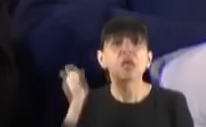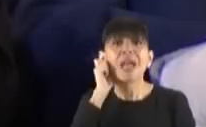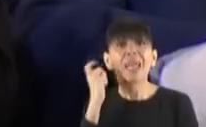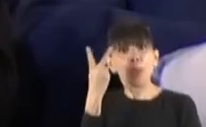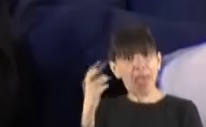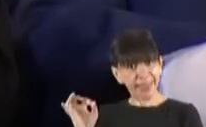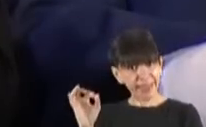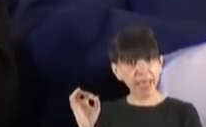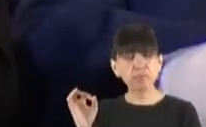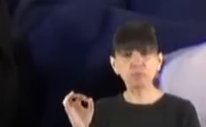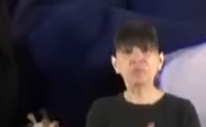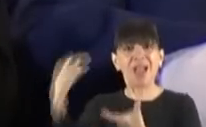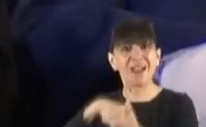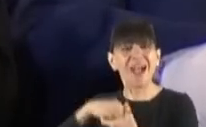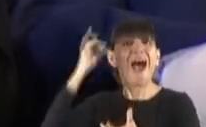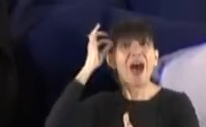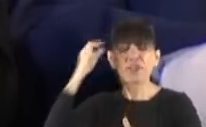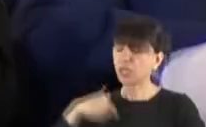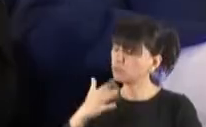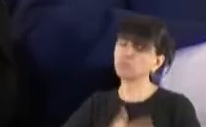África. Lo celebro.